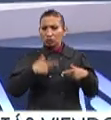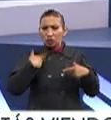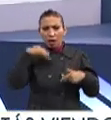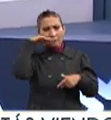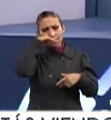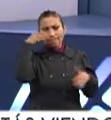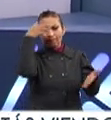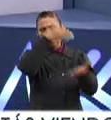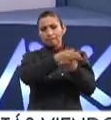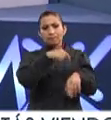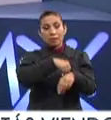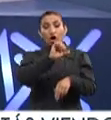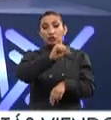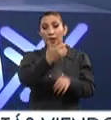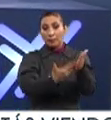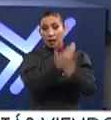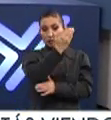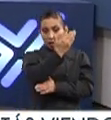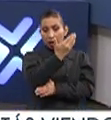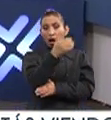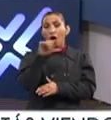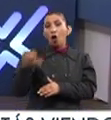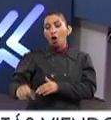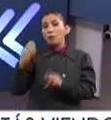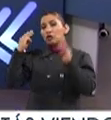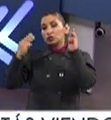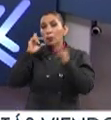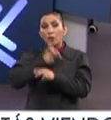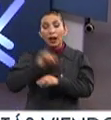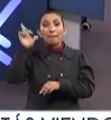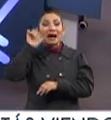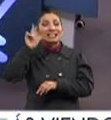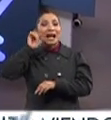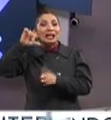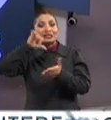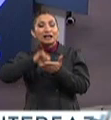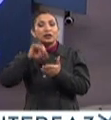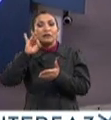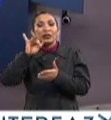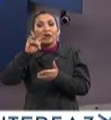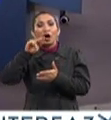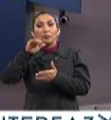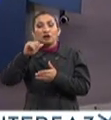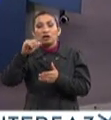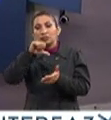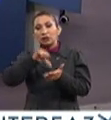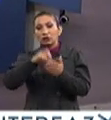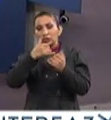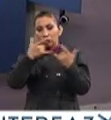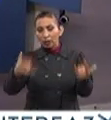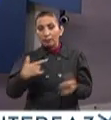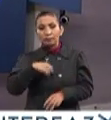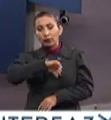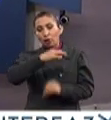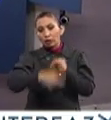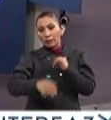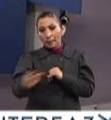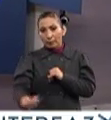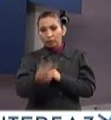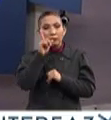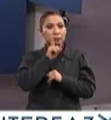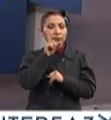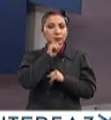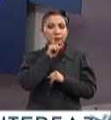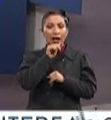abierto al público. ¿A qué hora empiezan? A las 11 de la mañana empiezan, hoy en el Museo de la Mujer y mañana en el Centro del Fideicomiso, el Centro Histórico. Correcto. Vamos a ver la última pregunta